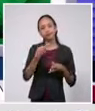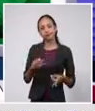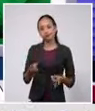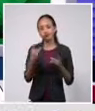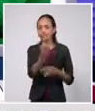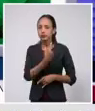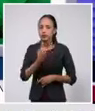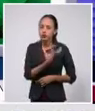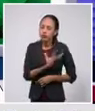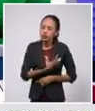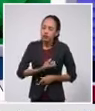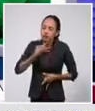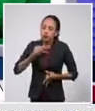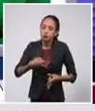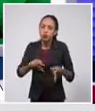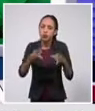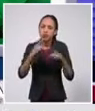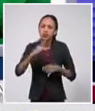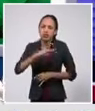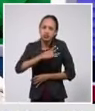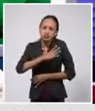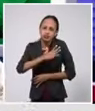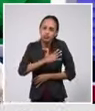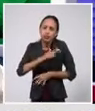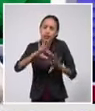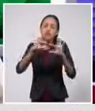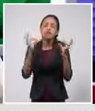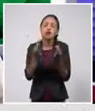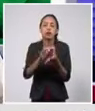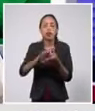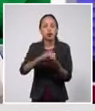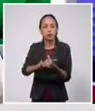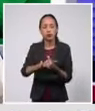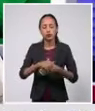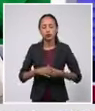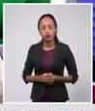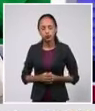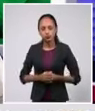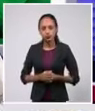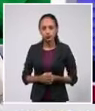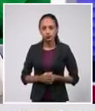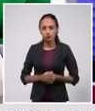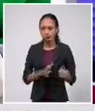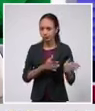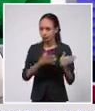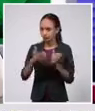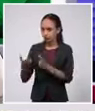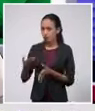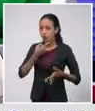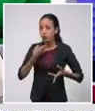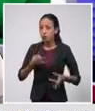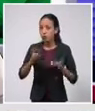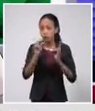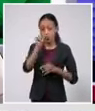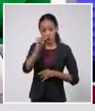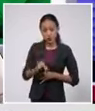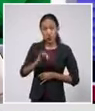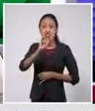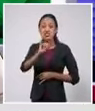las condolencias a sus familiares y amistades. Fallece un paciente de 64 años de